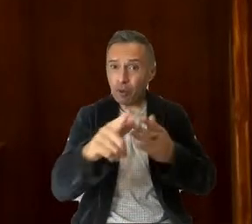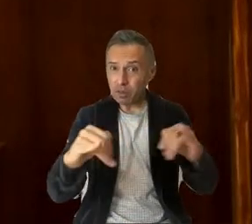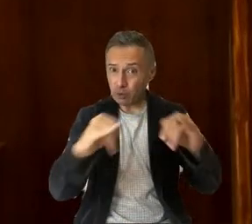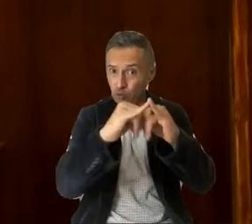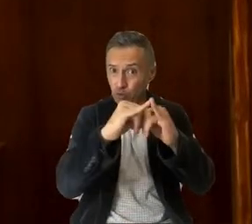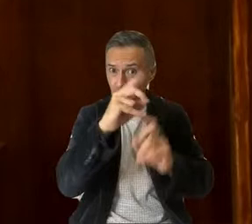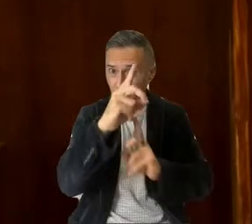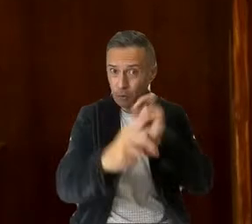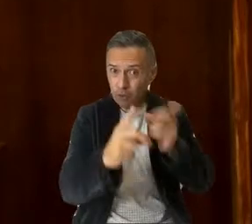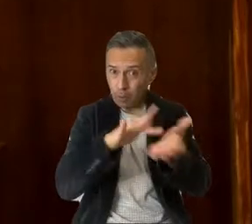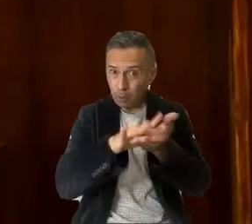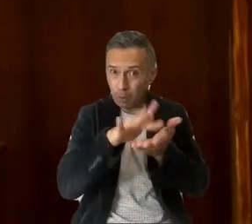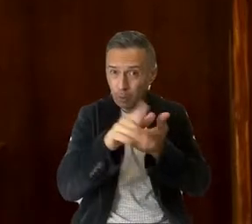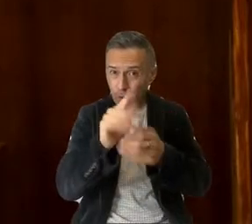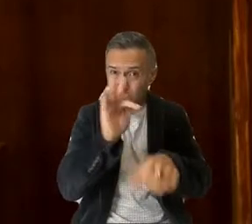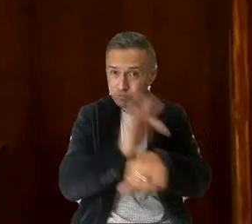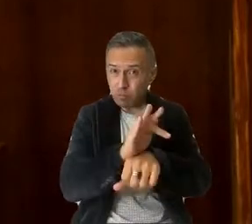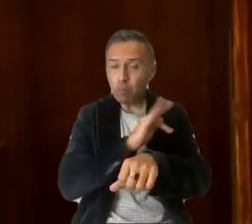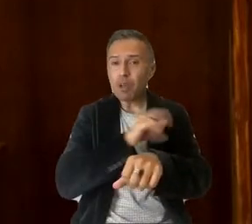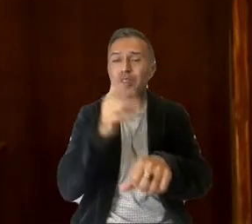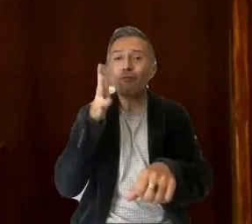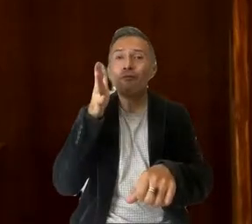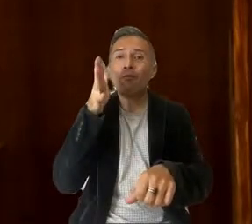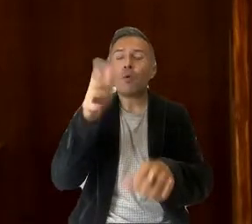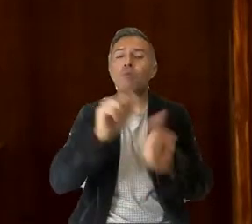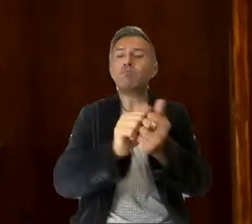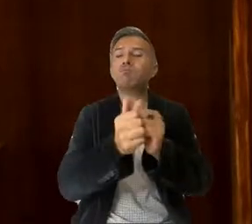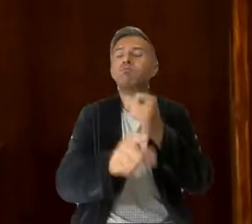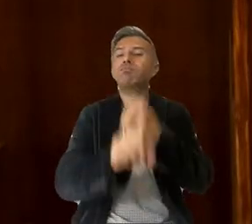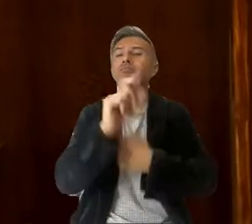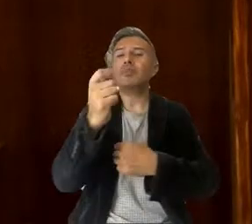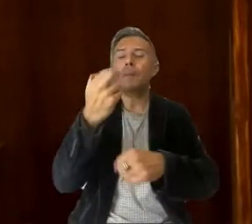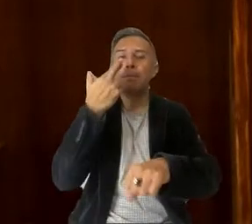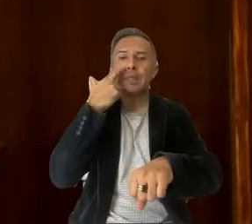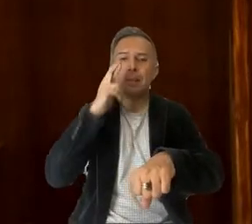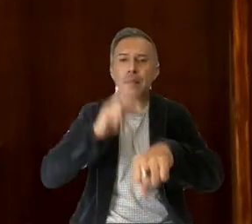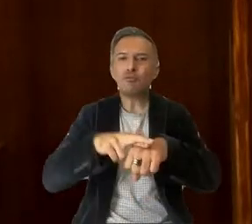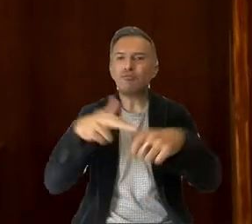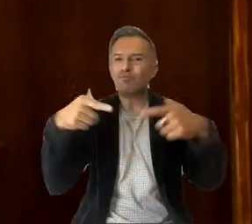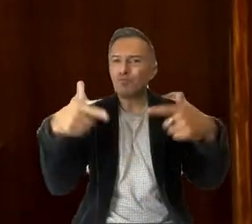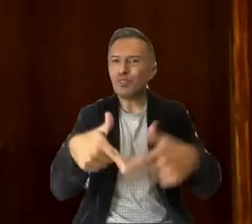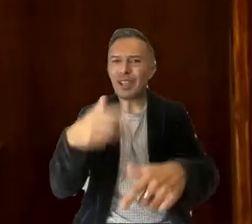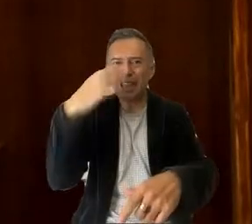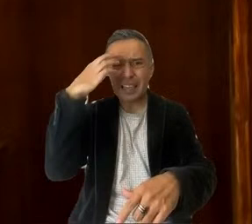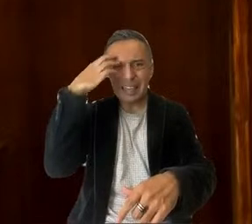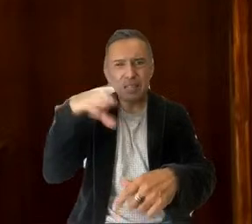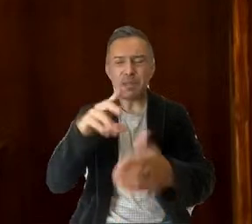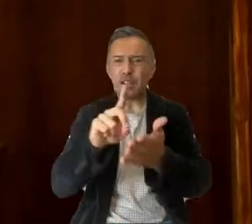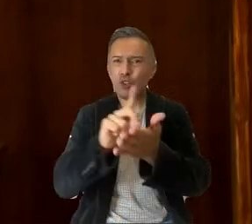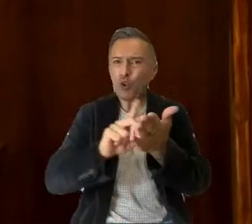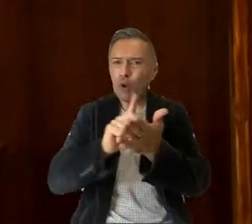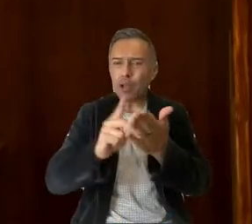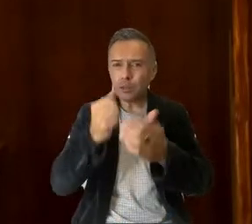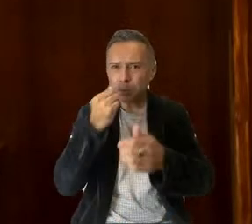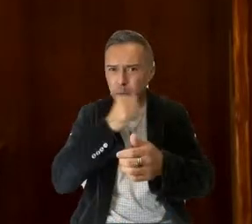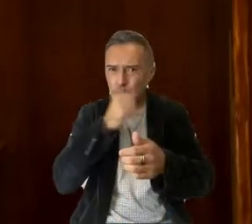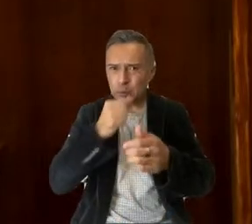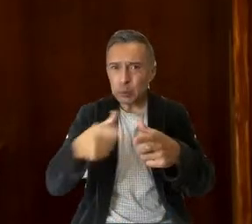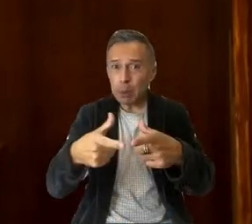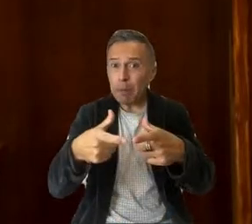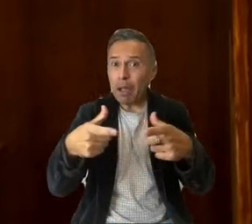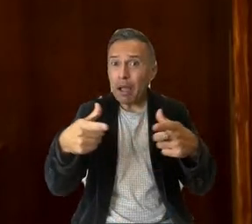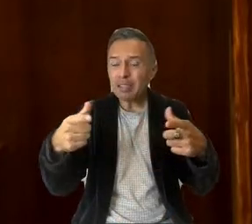materia, podemos prevenir el crimen, el uso de drogas y en general la